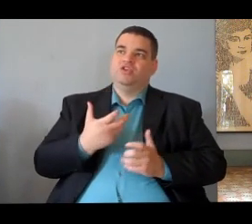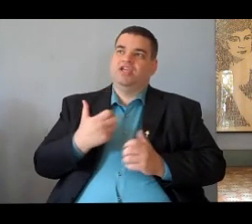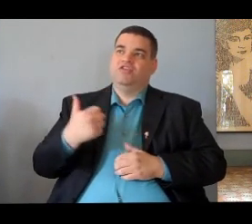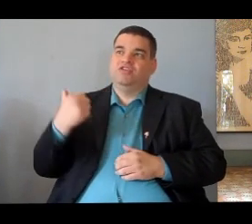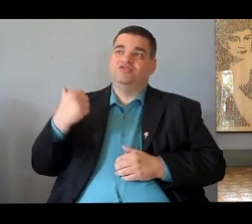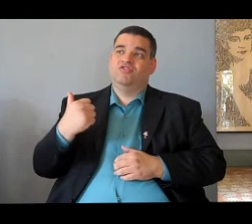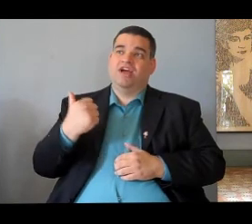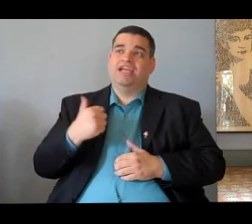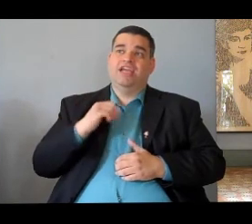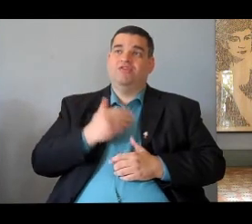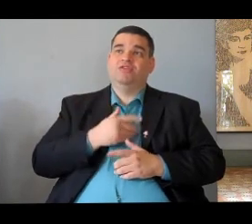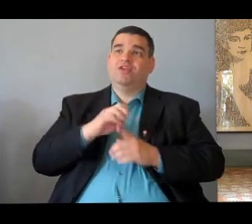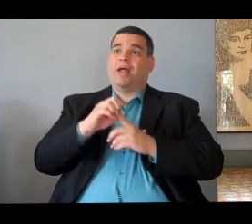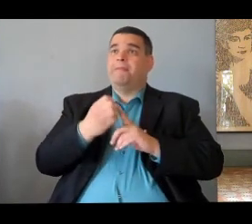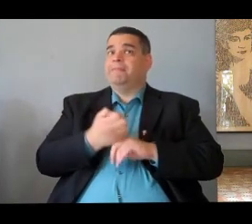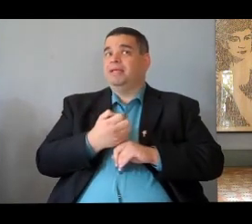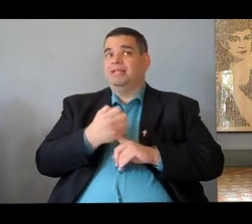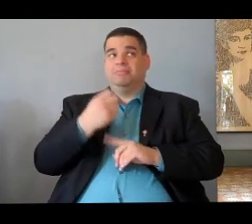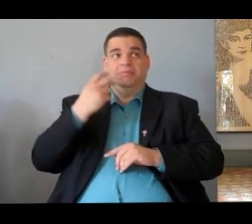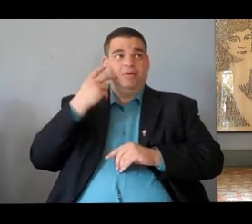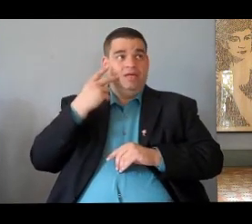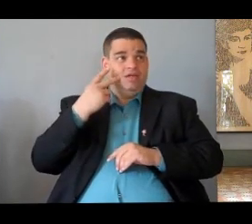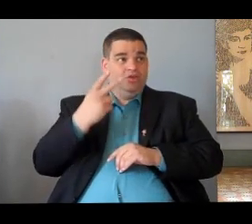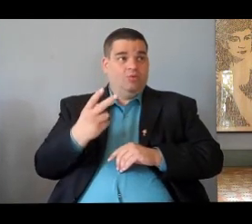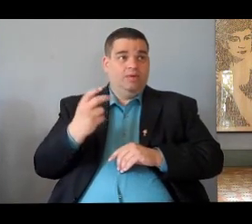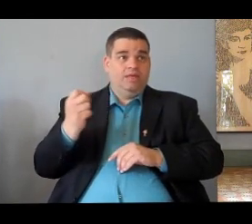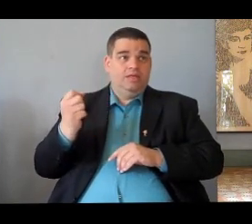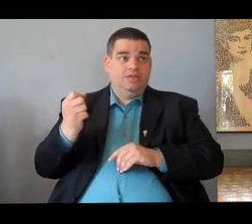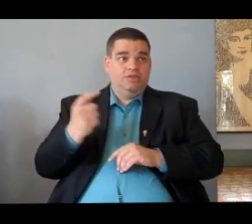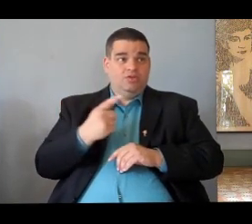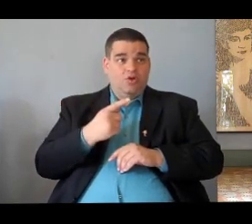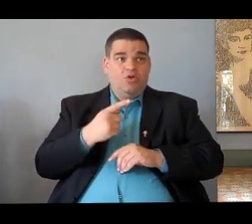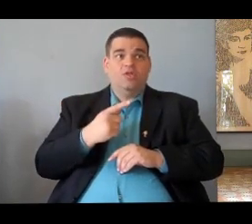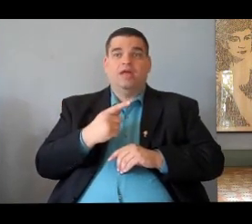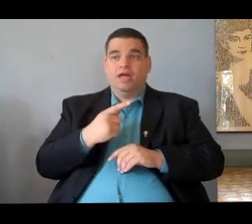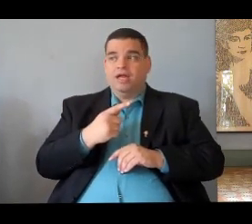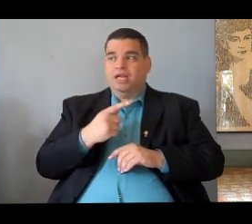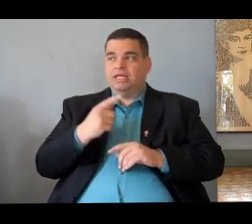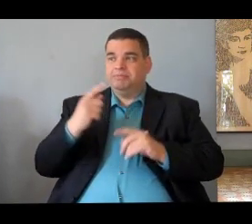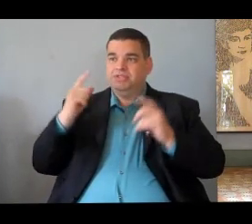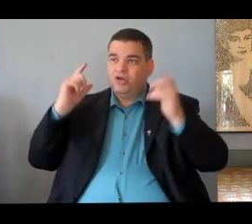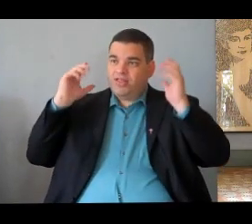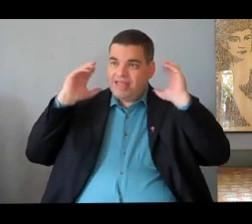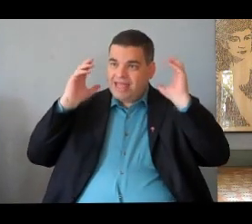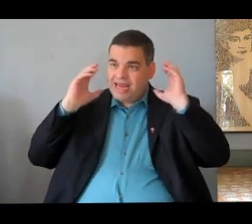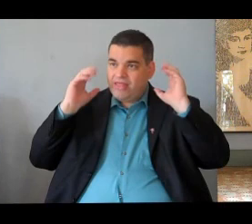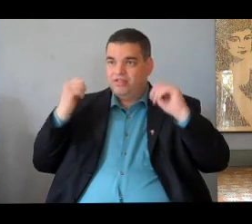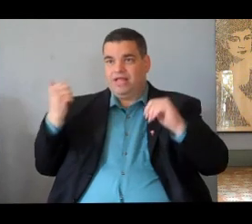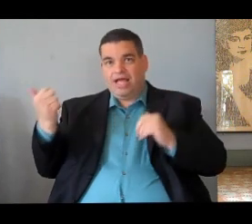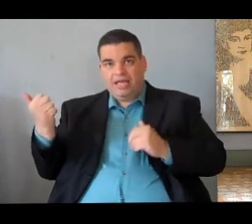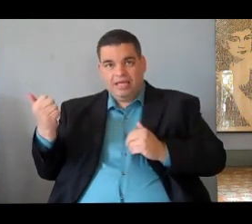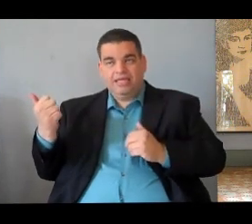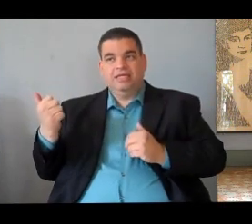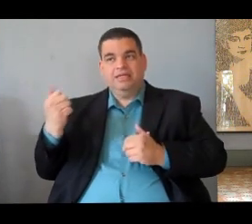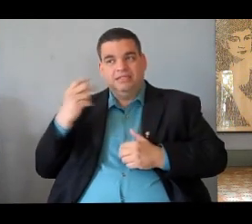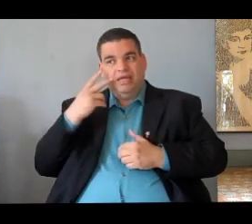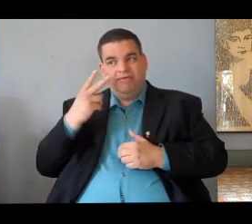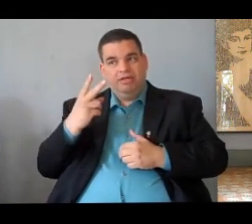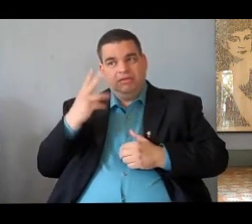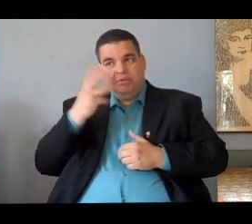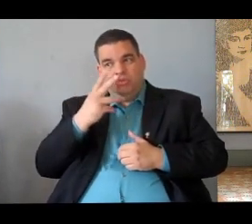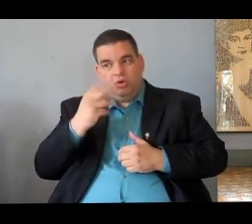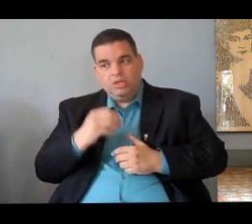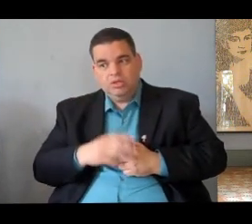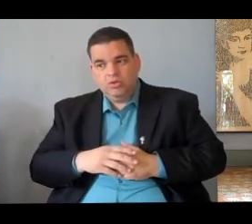acá, en nuestro ambiente, porque yo sí. vi todas las emisoras de radio ahí. Digo, no todas, uh-huh. pero casi todas están ahí. Y está bien bonito, me gusta mucho. Y